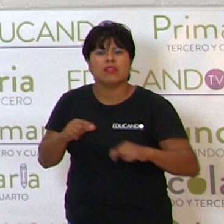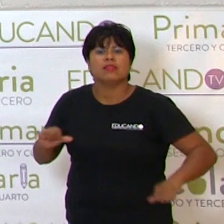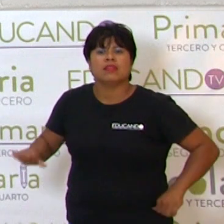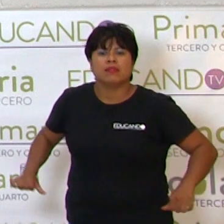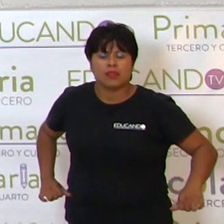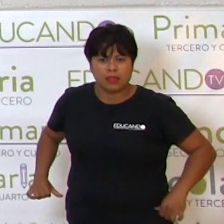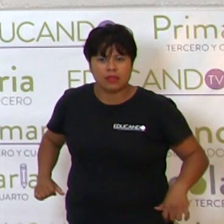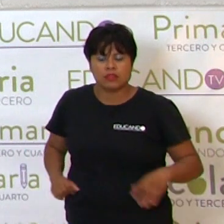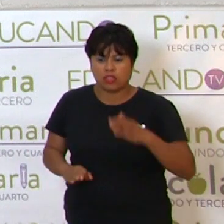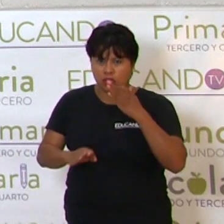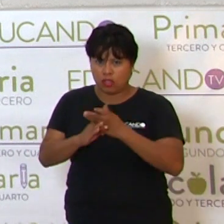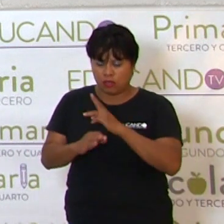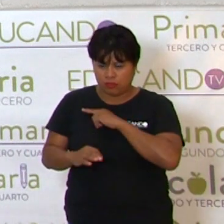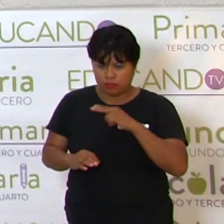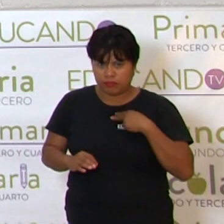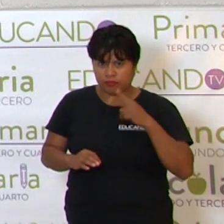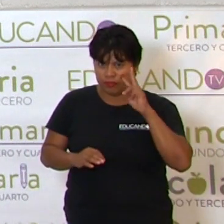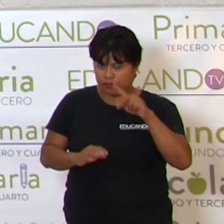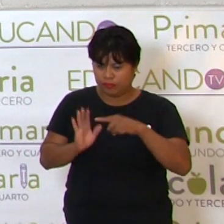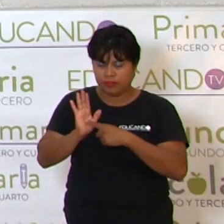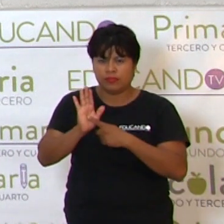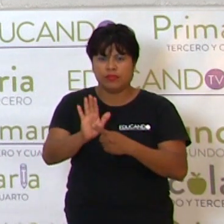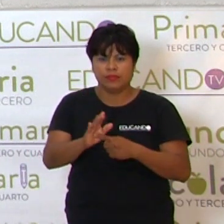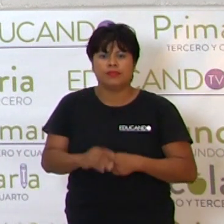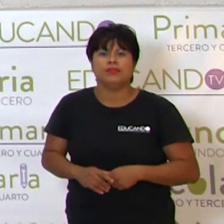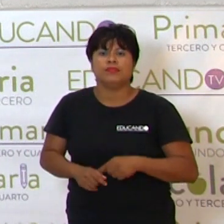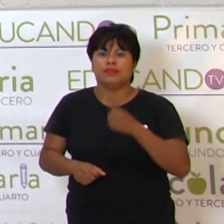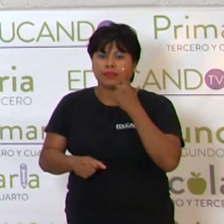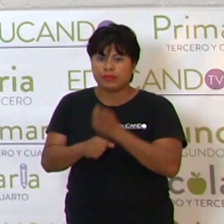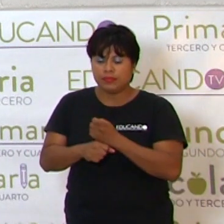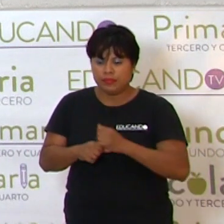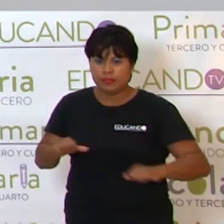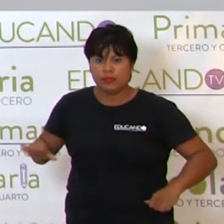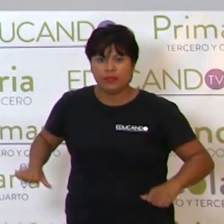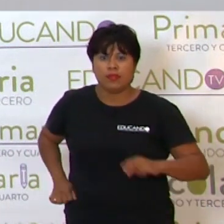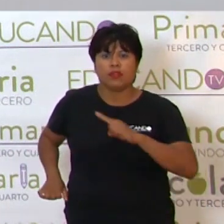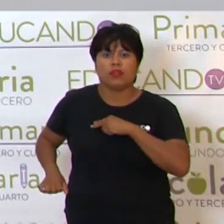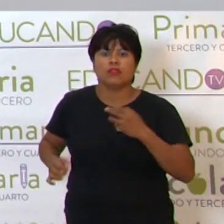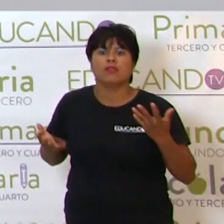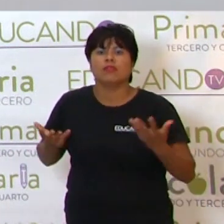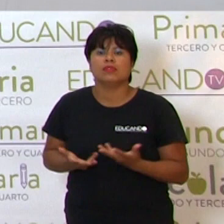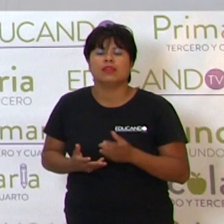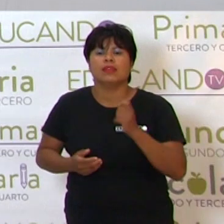que vamos a ver hoy. El primer ejercicio que van ustedes a realizar es imitar